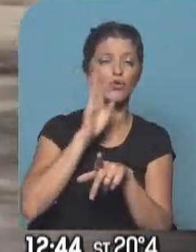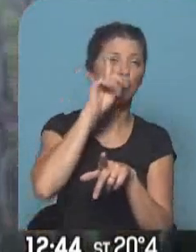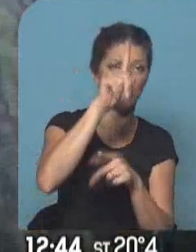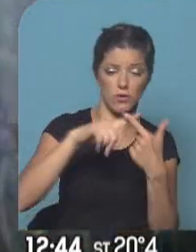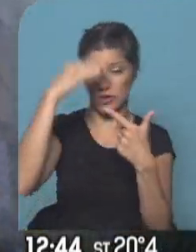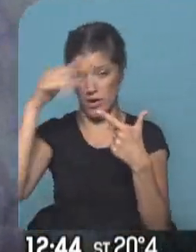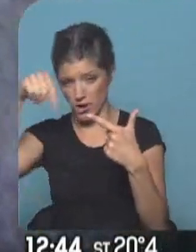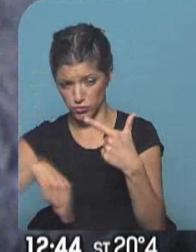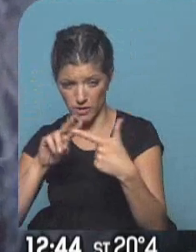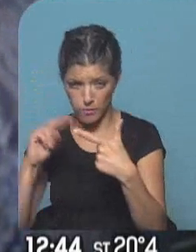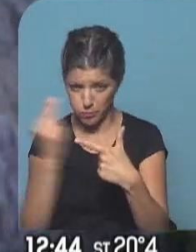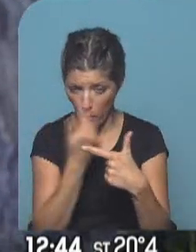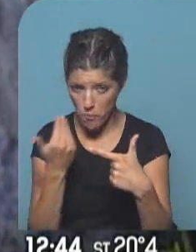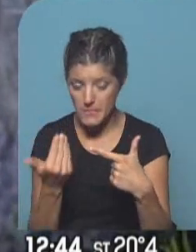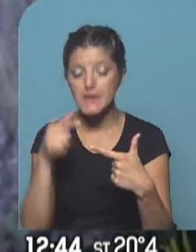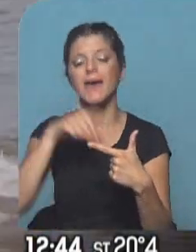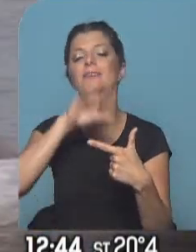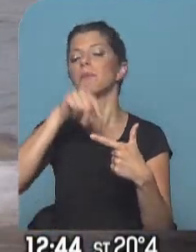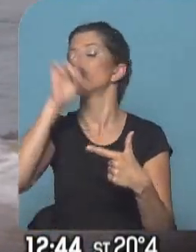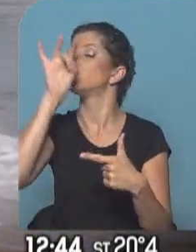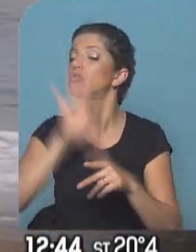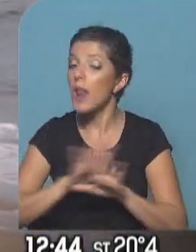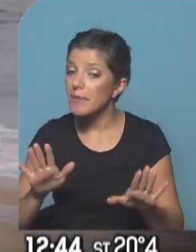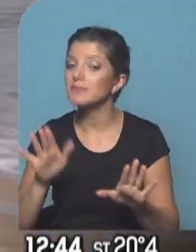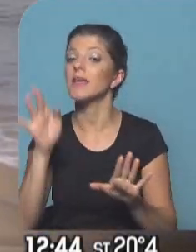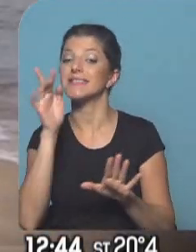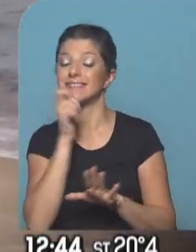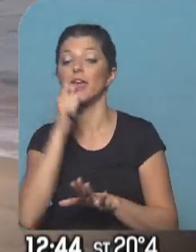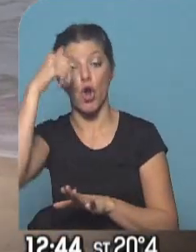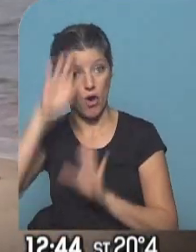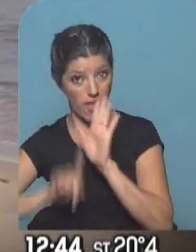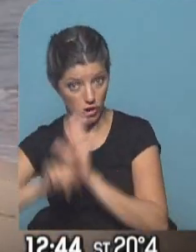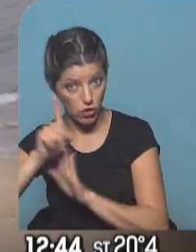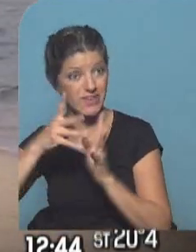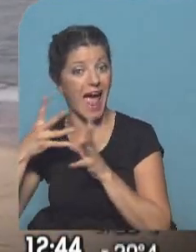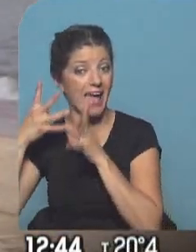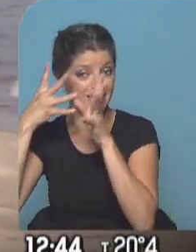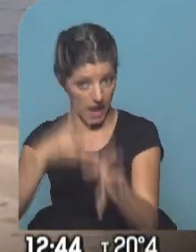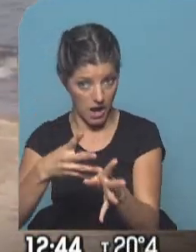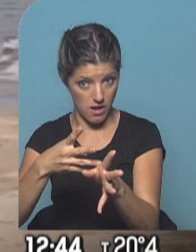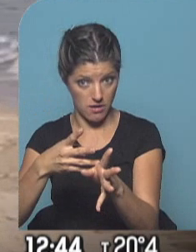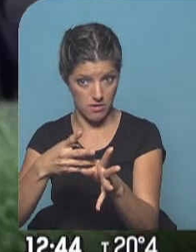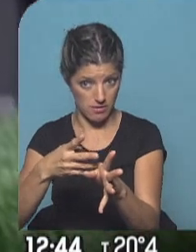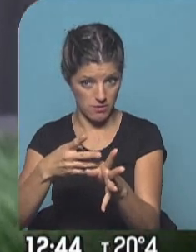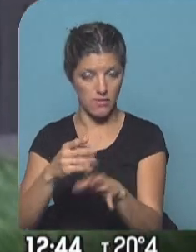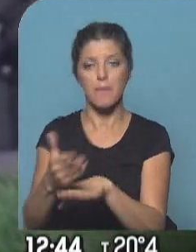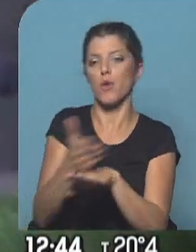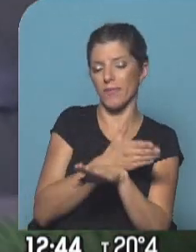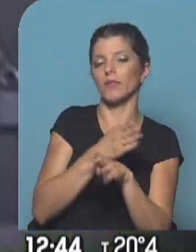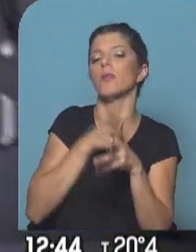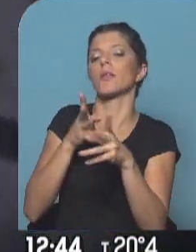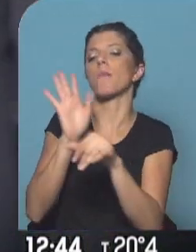el plan 5027 solo se activaría en caso de agresión norcoreana y excluye el ataque preventivo.